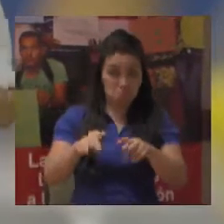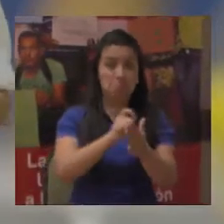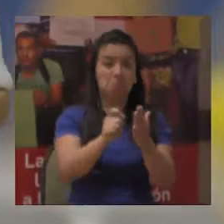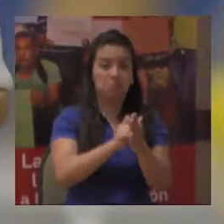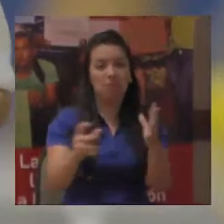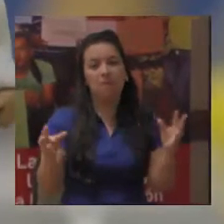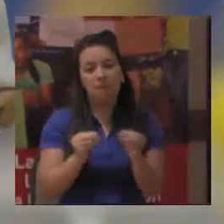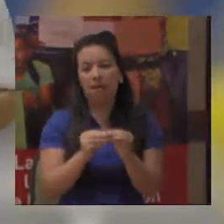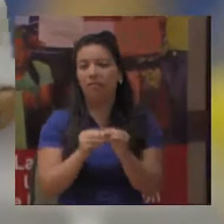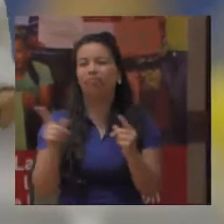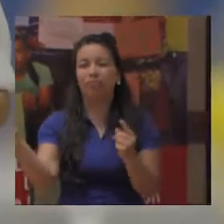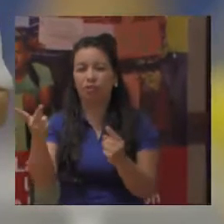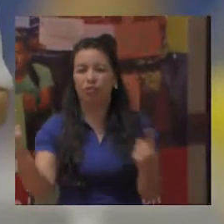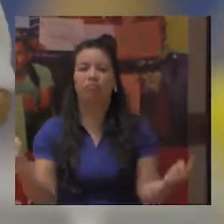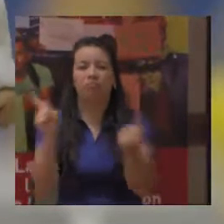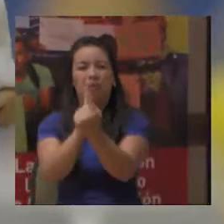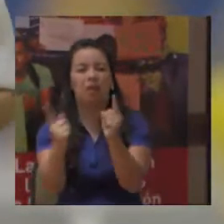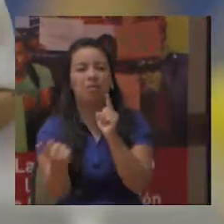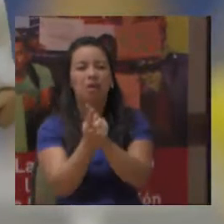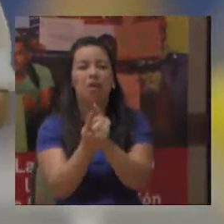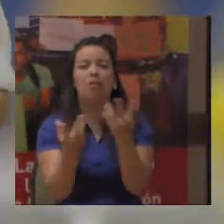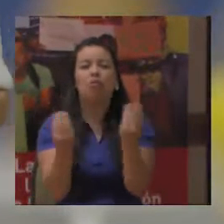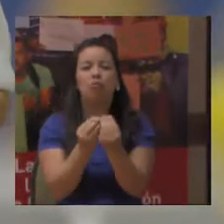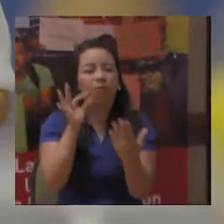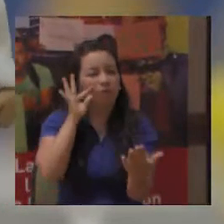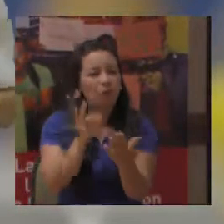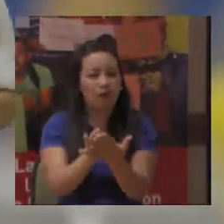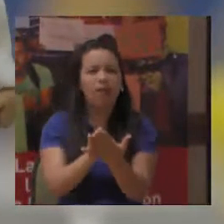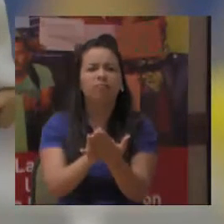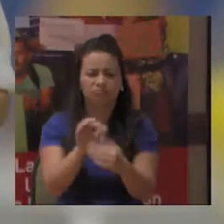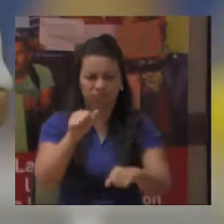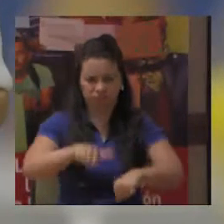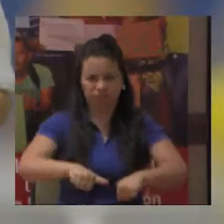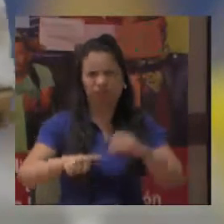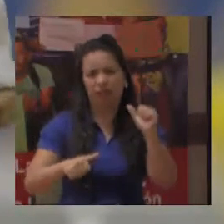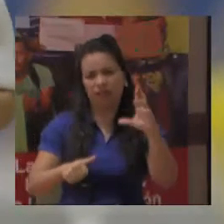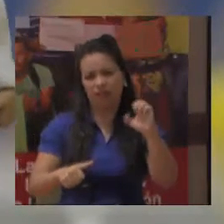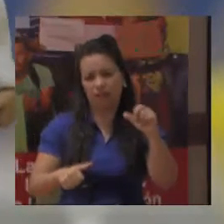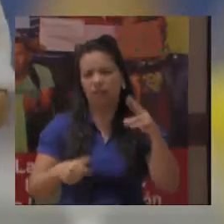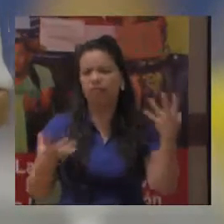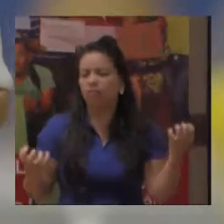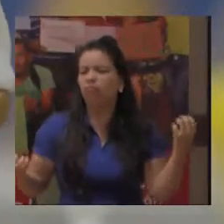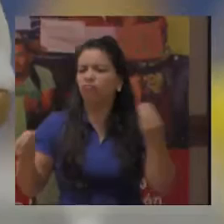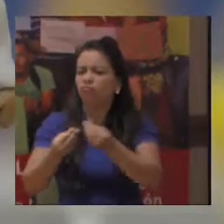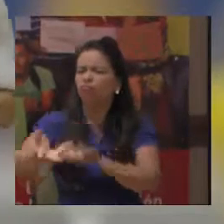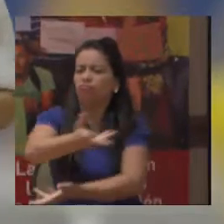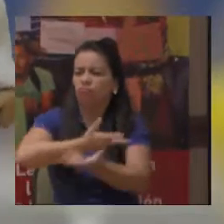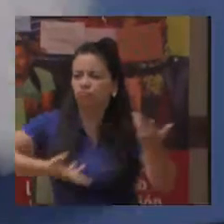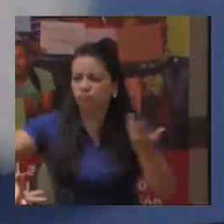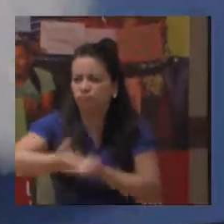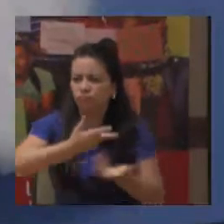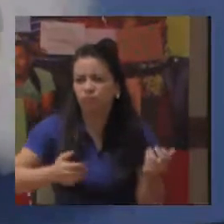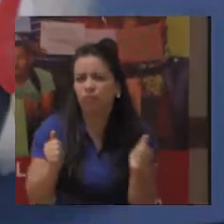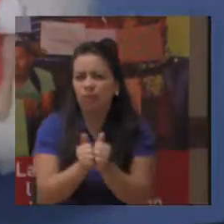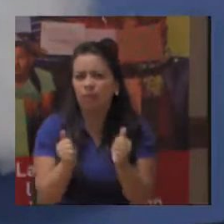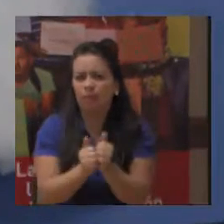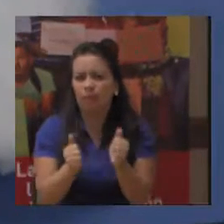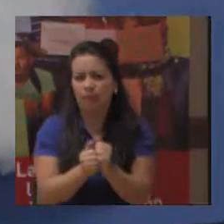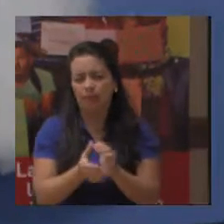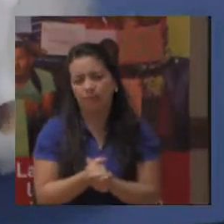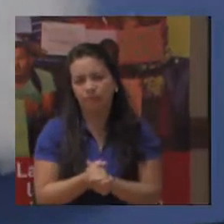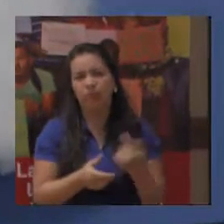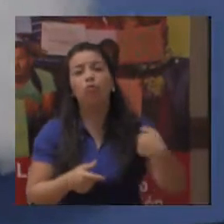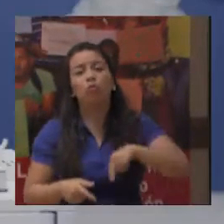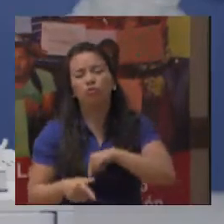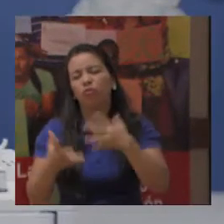ambos se reúnen con frecuencia en grupos focales organizados por la agencia para compartir sus experiencias con el acompañamiento post. Buscamos que nuestra labor